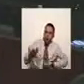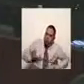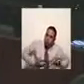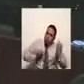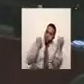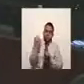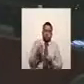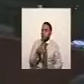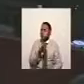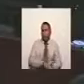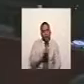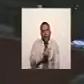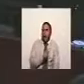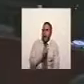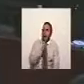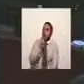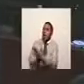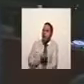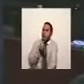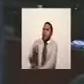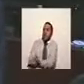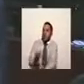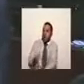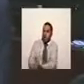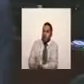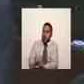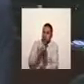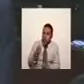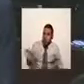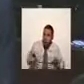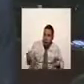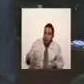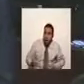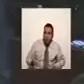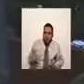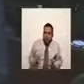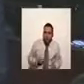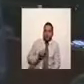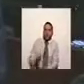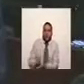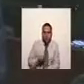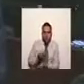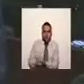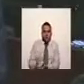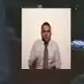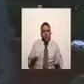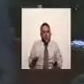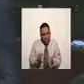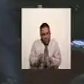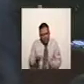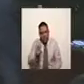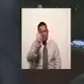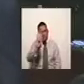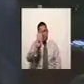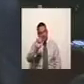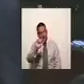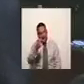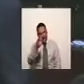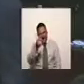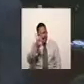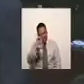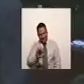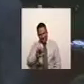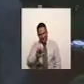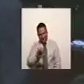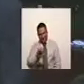pagando la extorsión. Y en otro municipio, que es el Bagre, donde